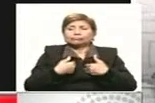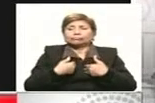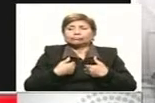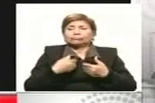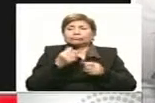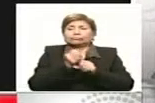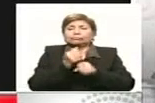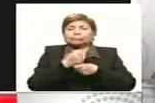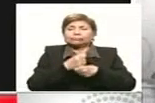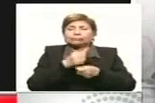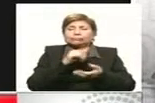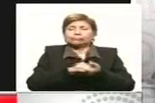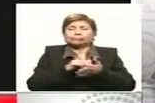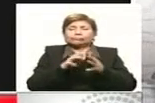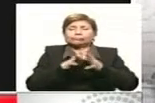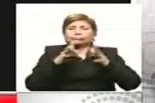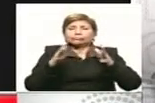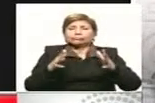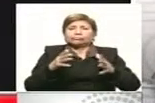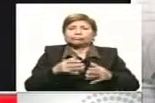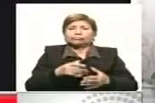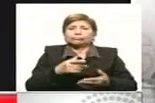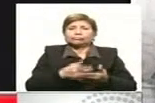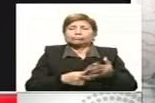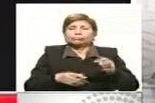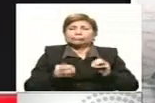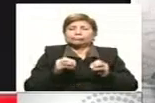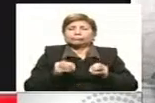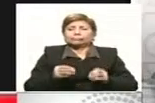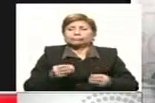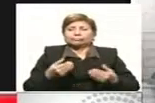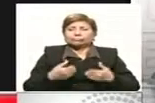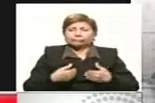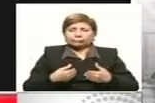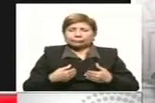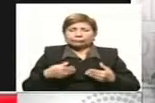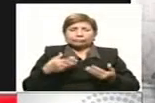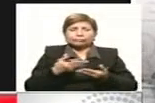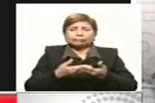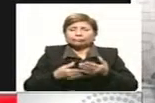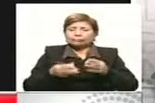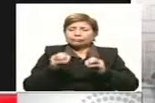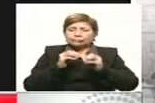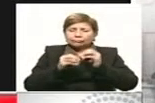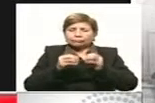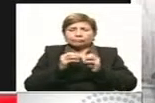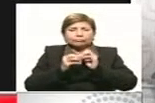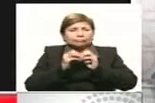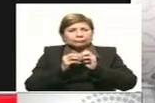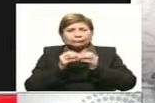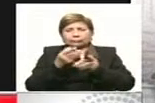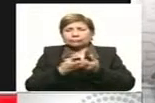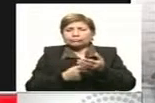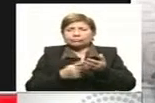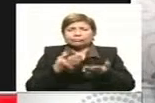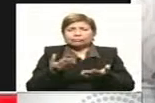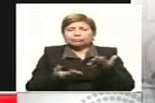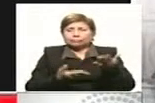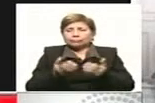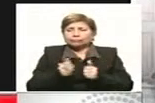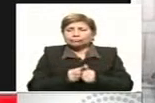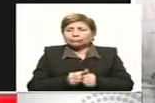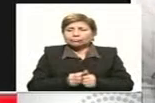las obras, las grandes obras como drenajes fluviales, defensas ribereñas, reservorios, reforestación, que es una actividad